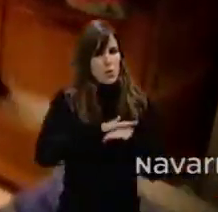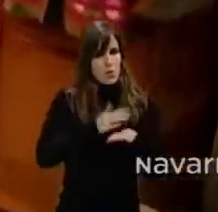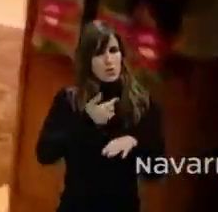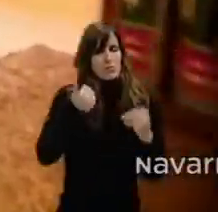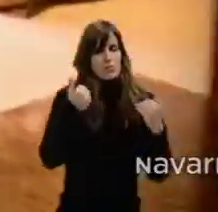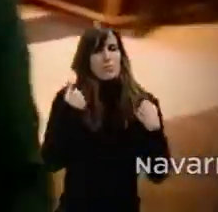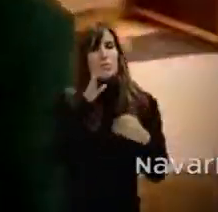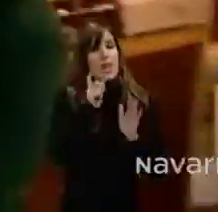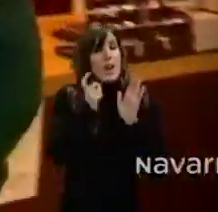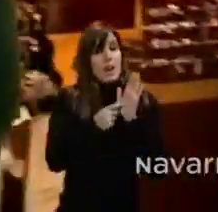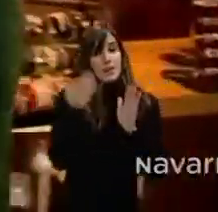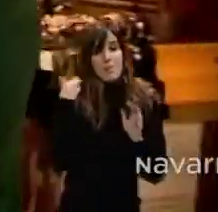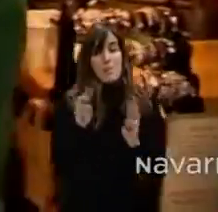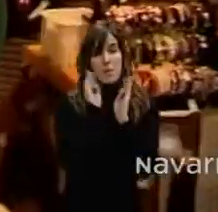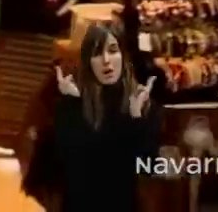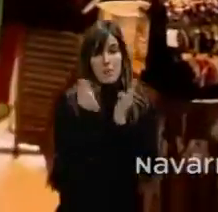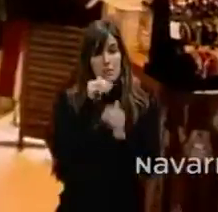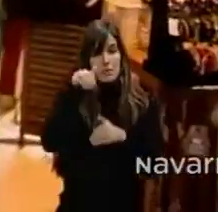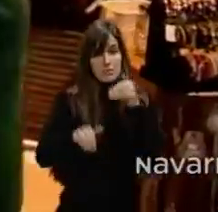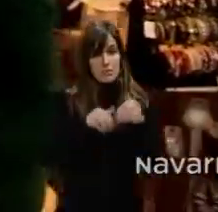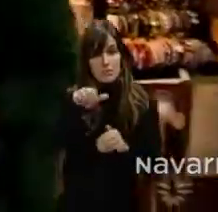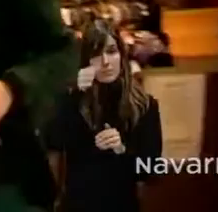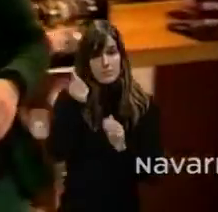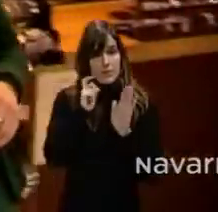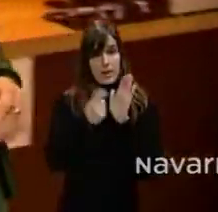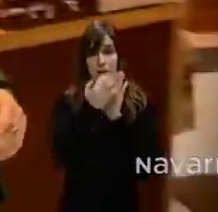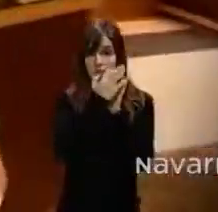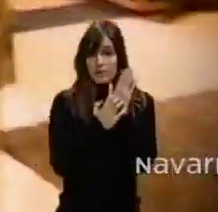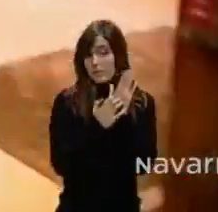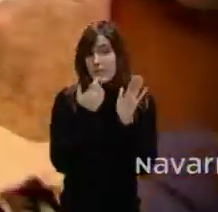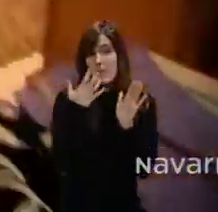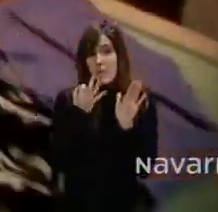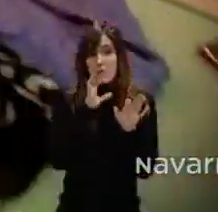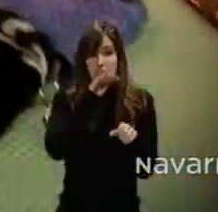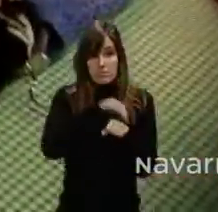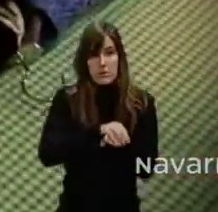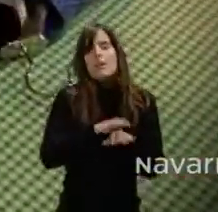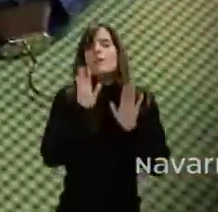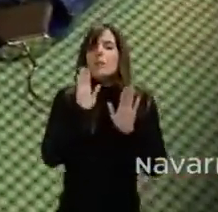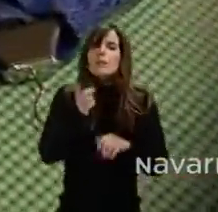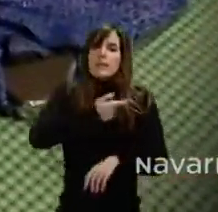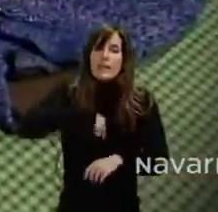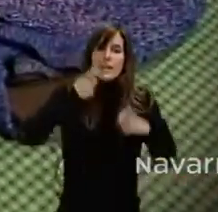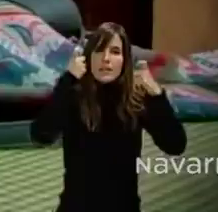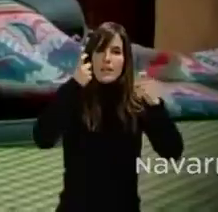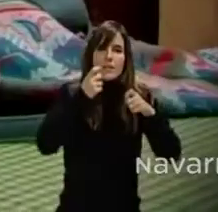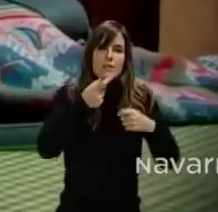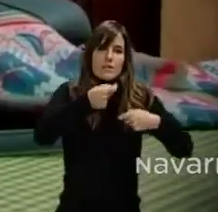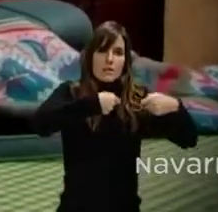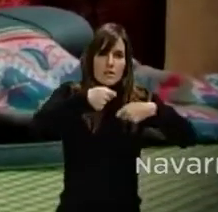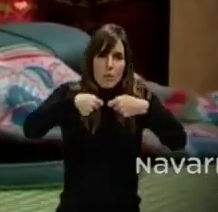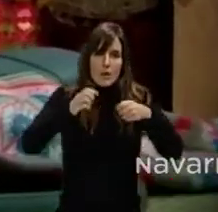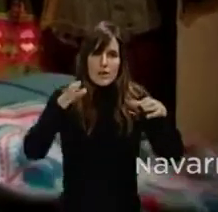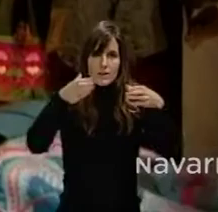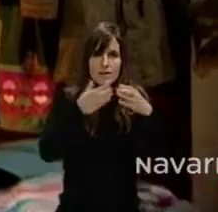ley aprobada por el Parlamento, pero dentro de este enfoque siempre procuramos conseguir el máximo consenso con el